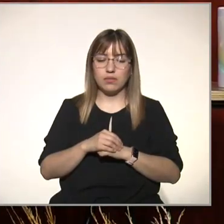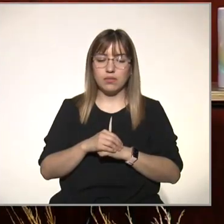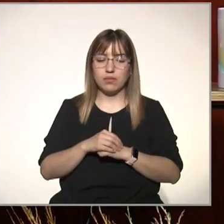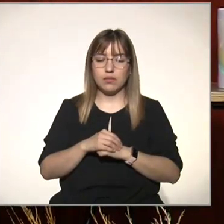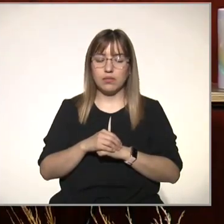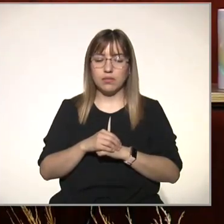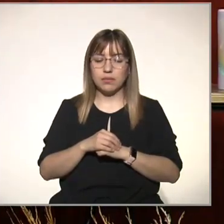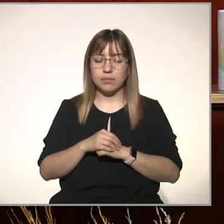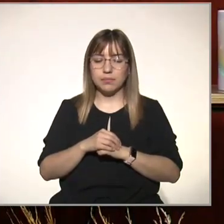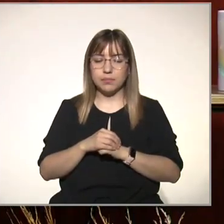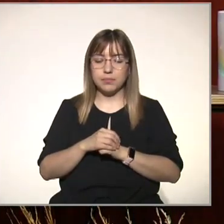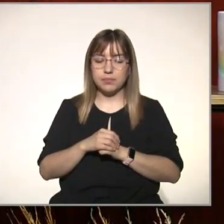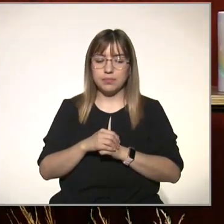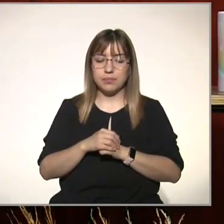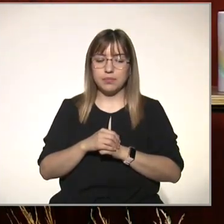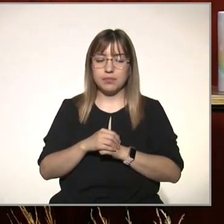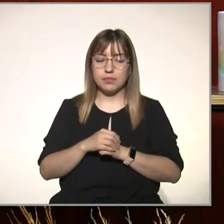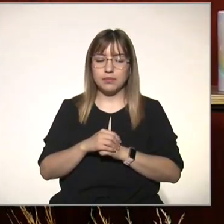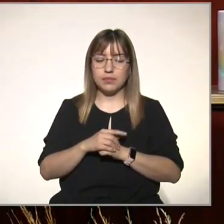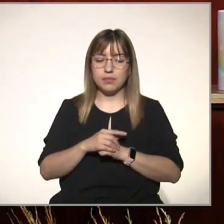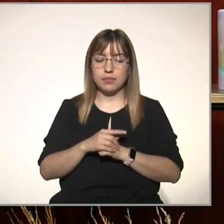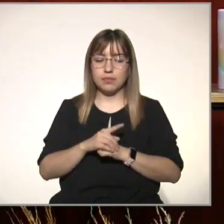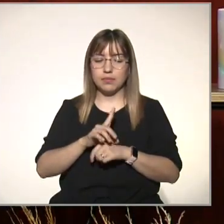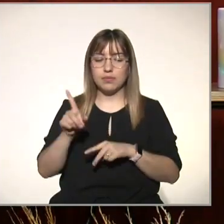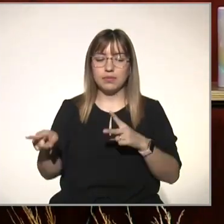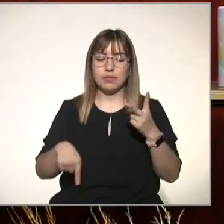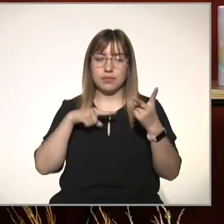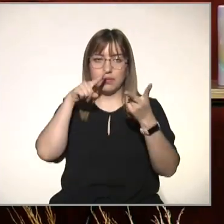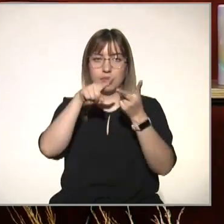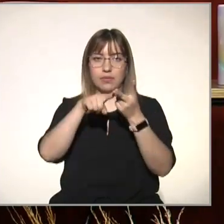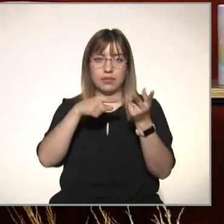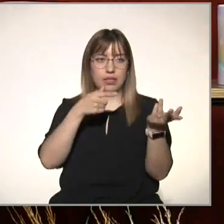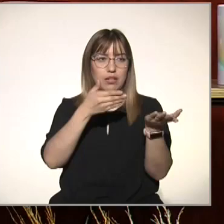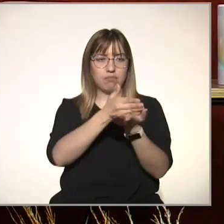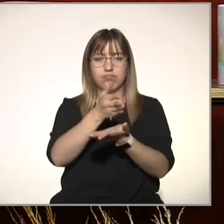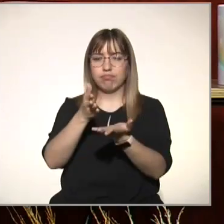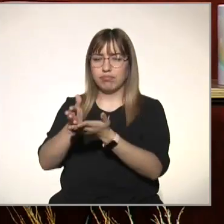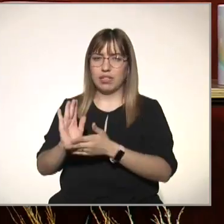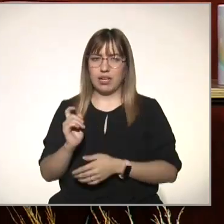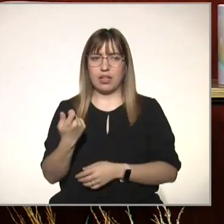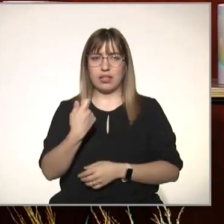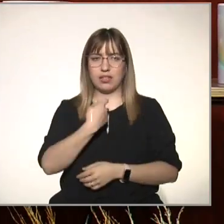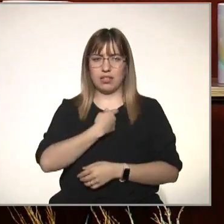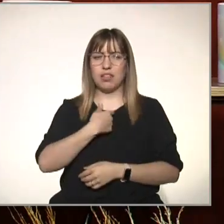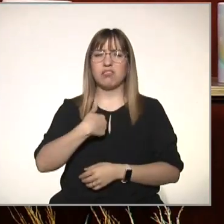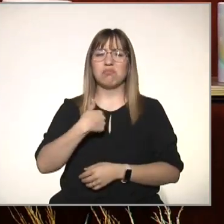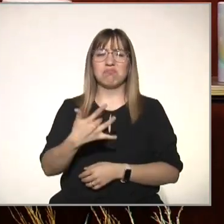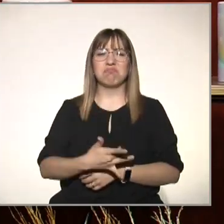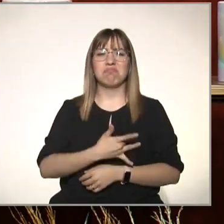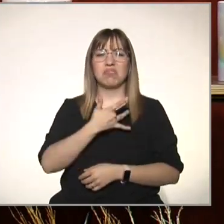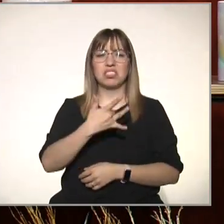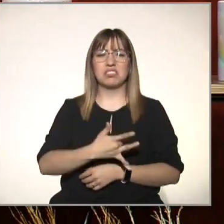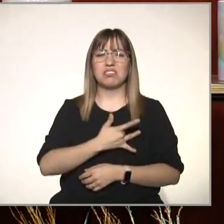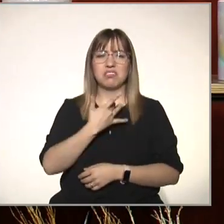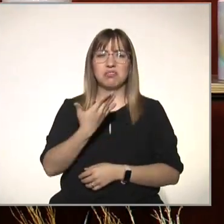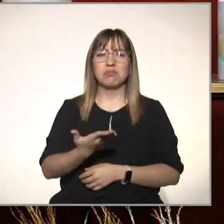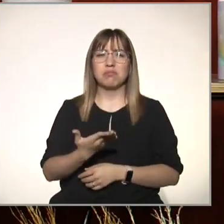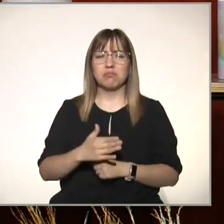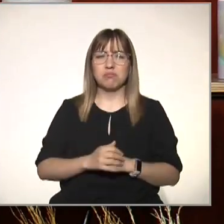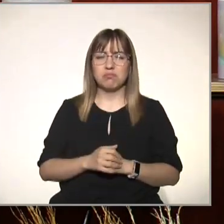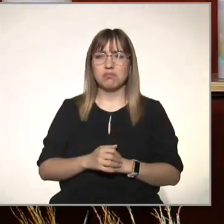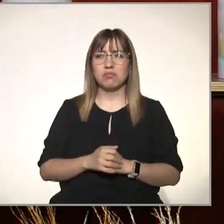roca. Después está la identidad de género, el cómo me siento yo en cuanto a si